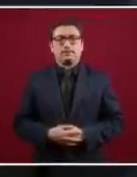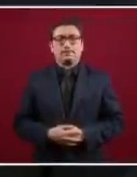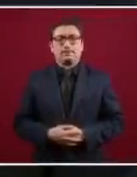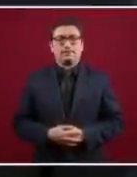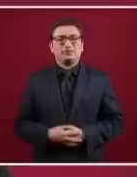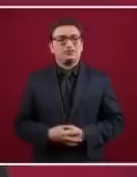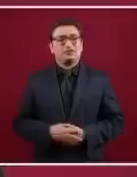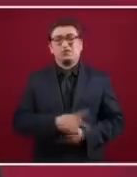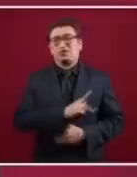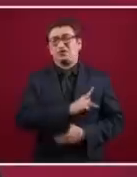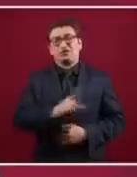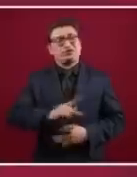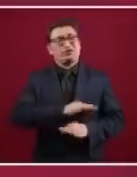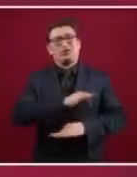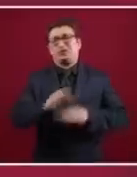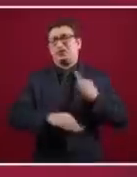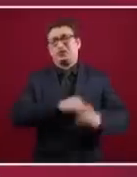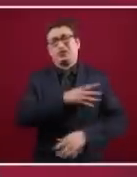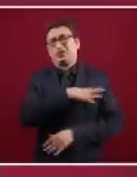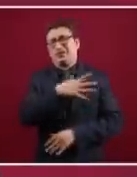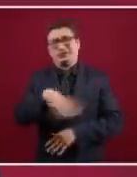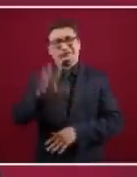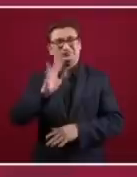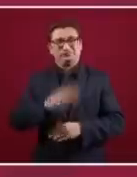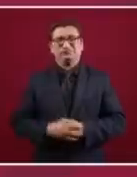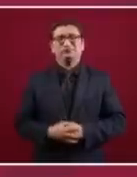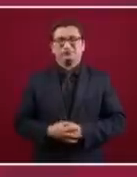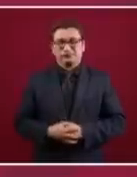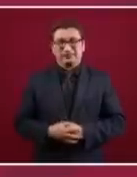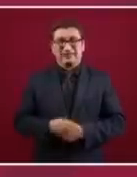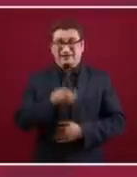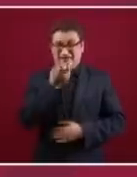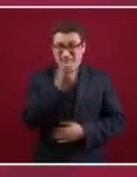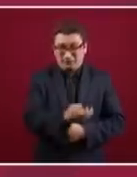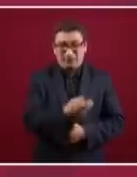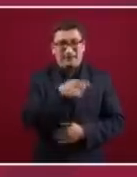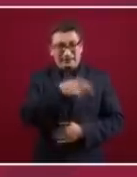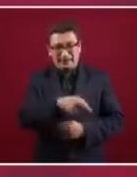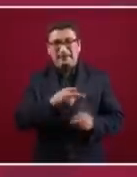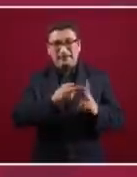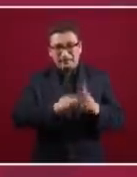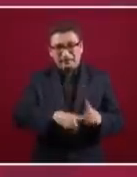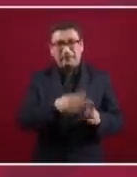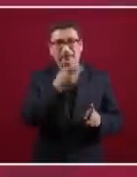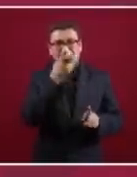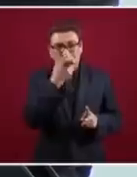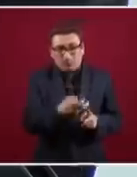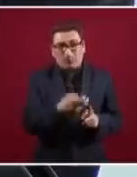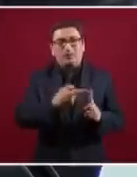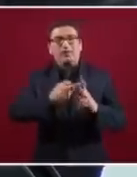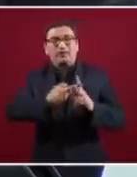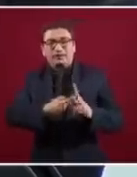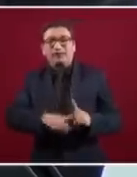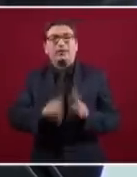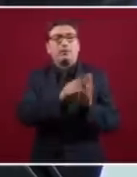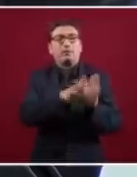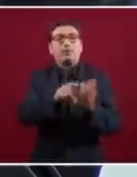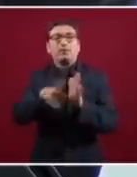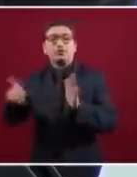todos todos todos en general de ahí viene lo de la prensa a fin